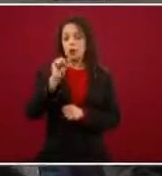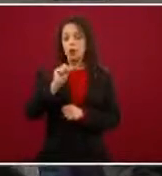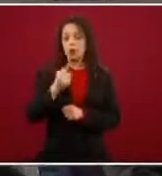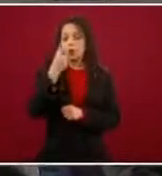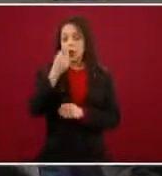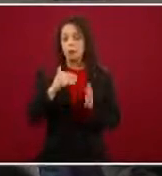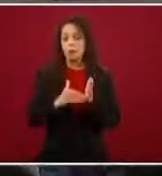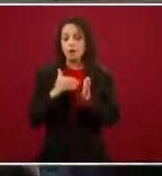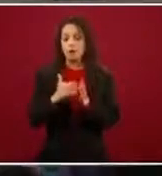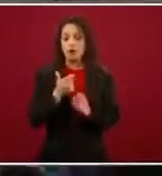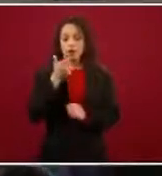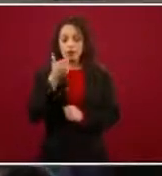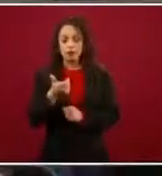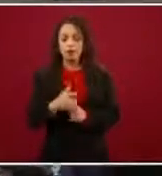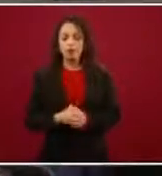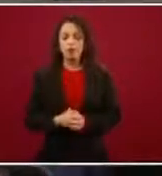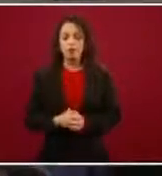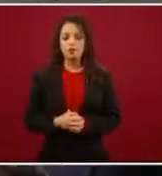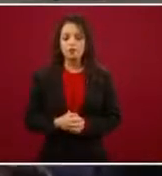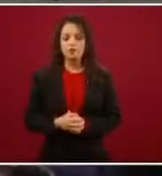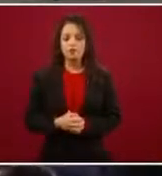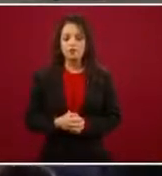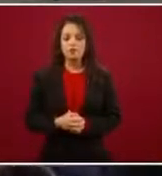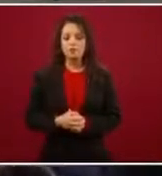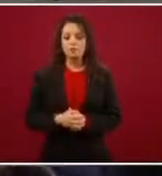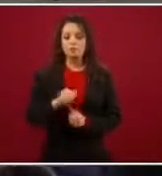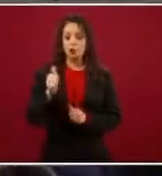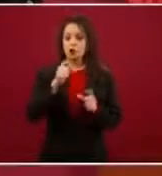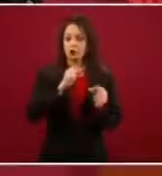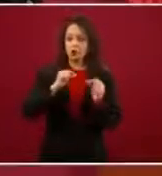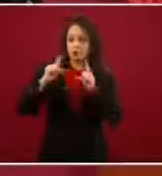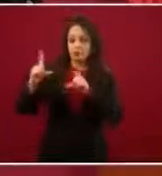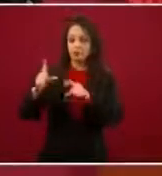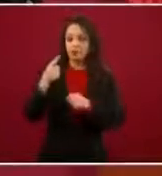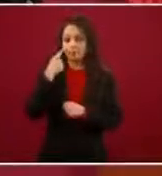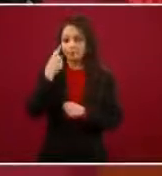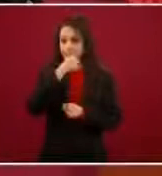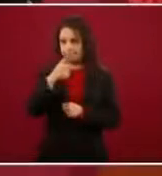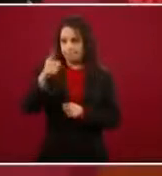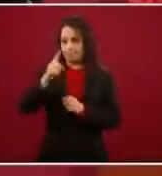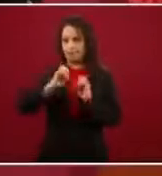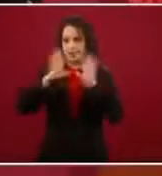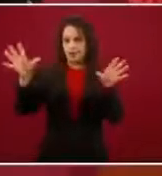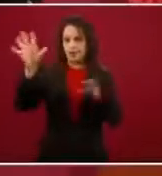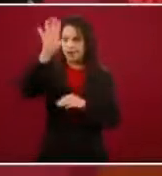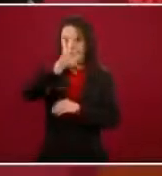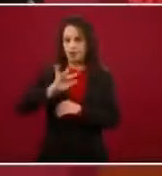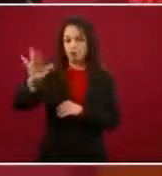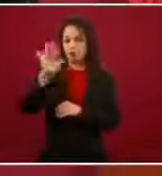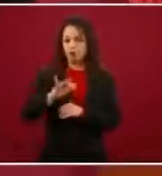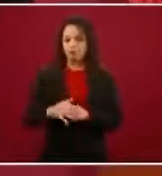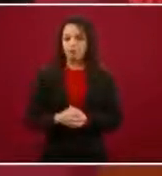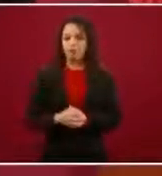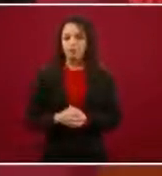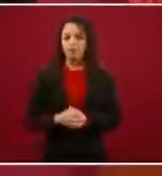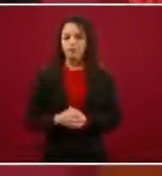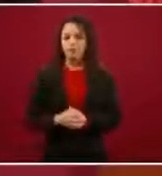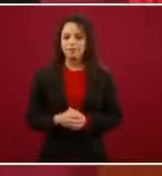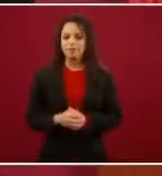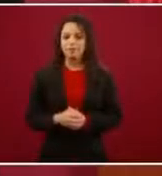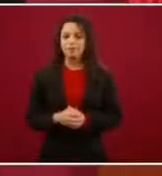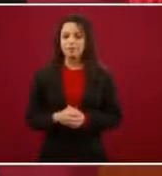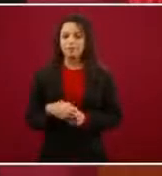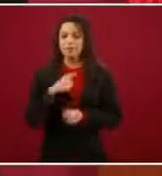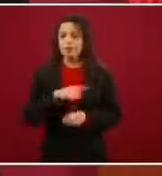pesos. Adelante, por favor. Este es el diagrama completo. Adelante, adelante. Uno de